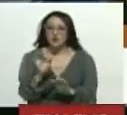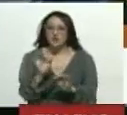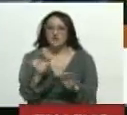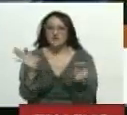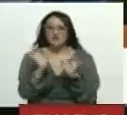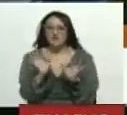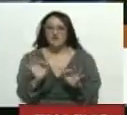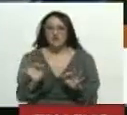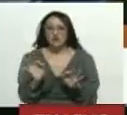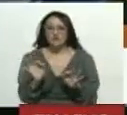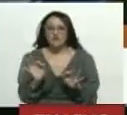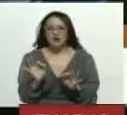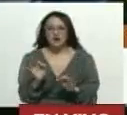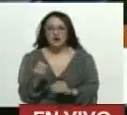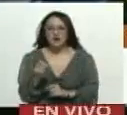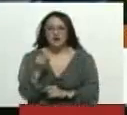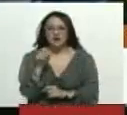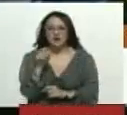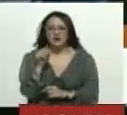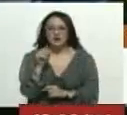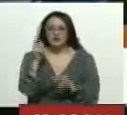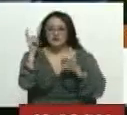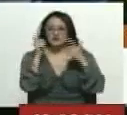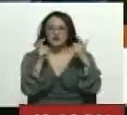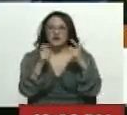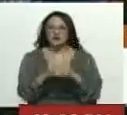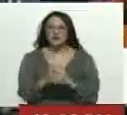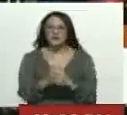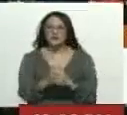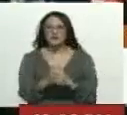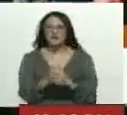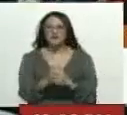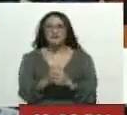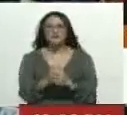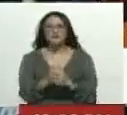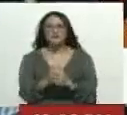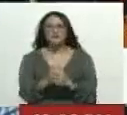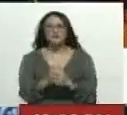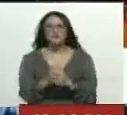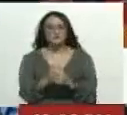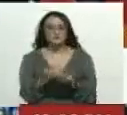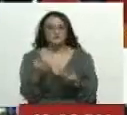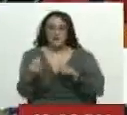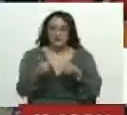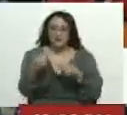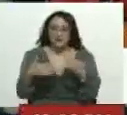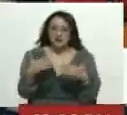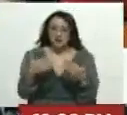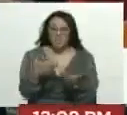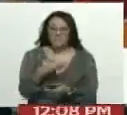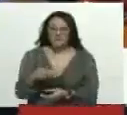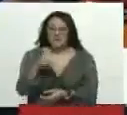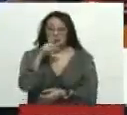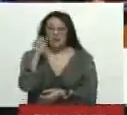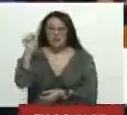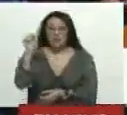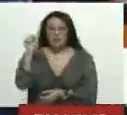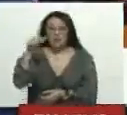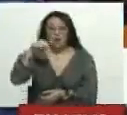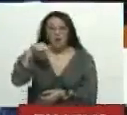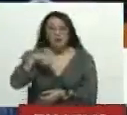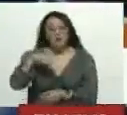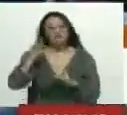que el comandante Hugo Chávez ha ido diseñando y el presidente maduro hoy nos